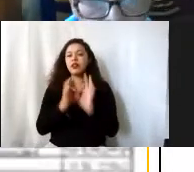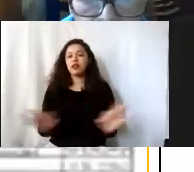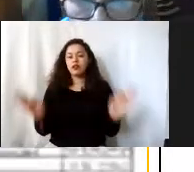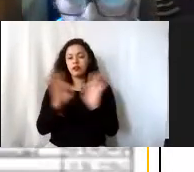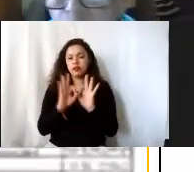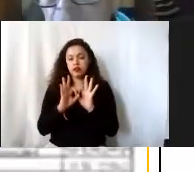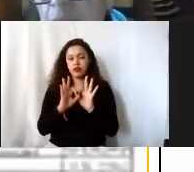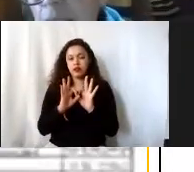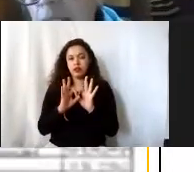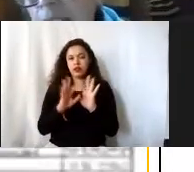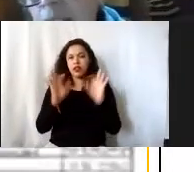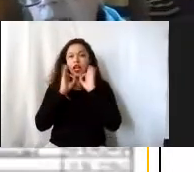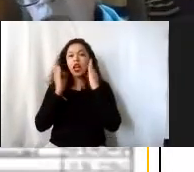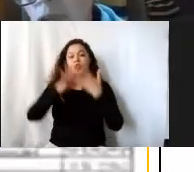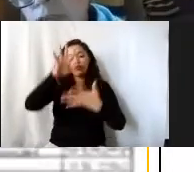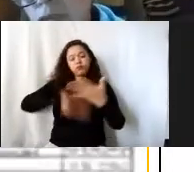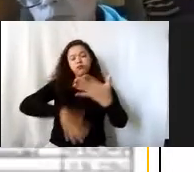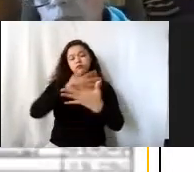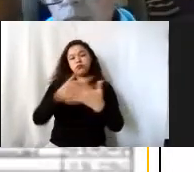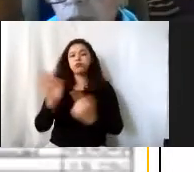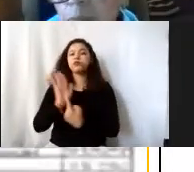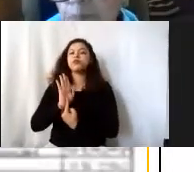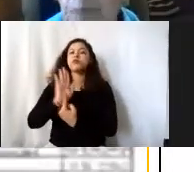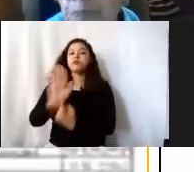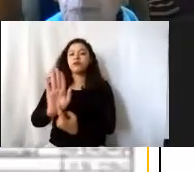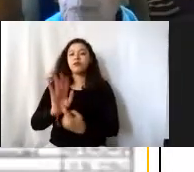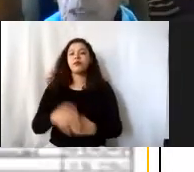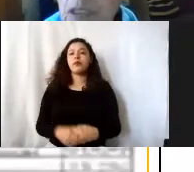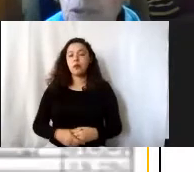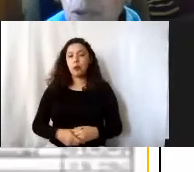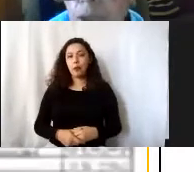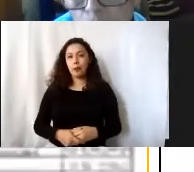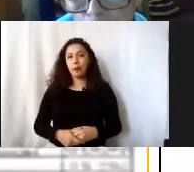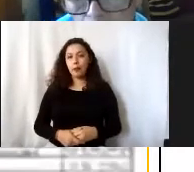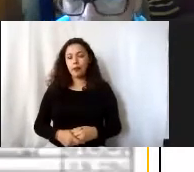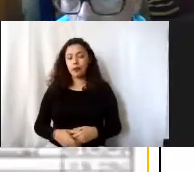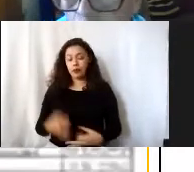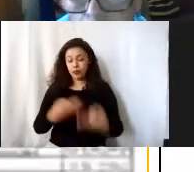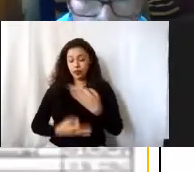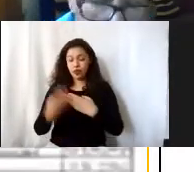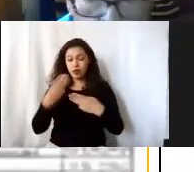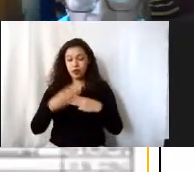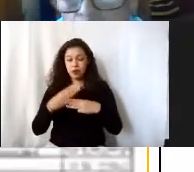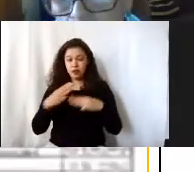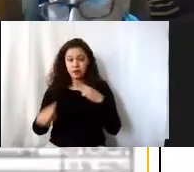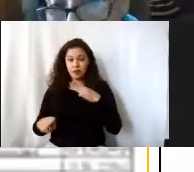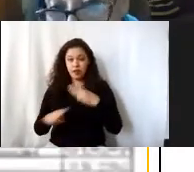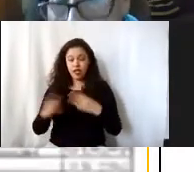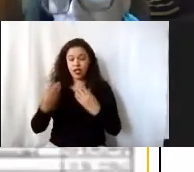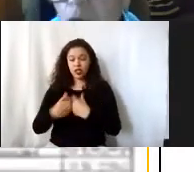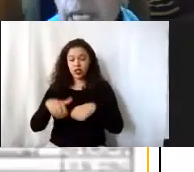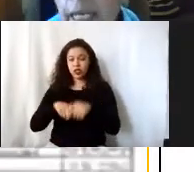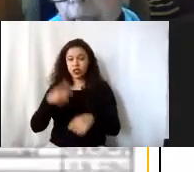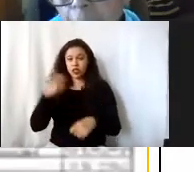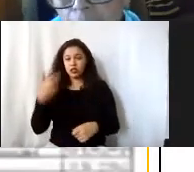sea, la presentación. Y todo instrumento socioeconómico, como cualquier otro